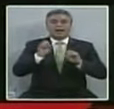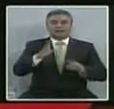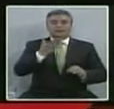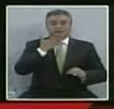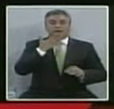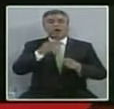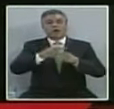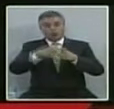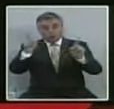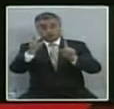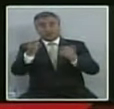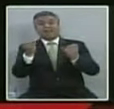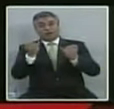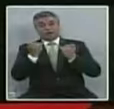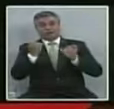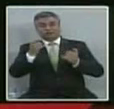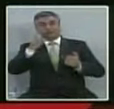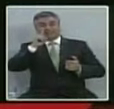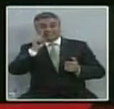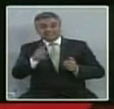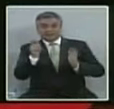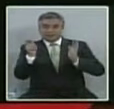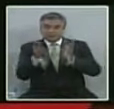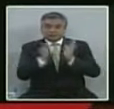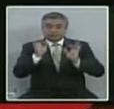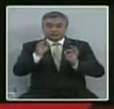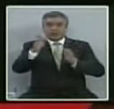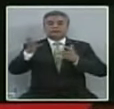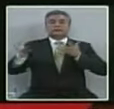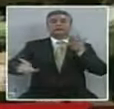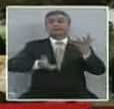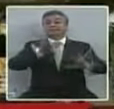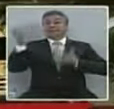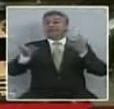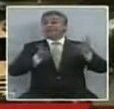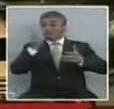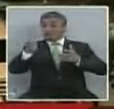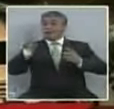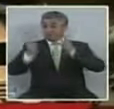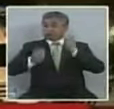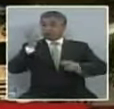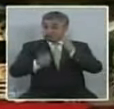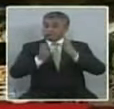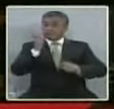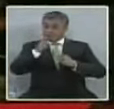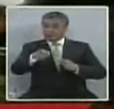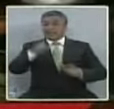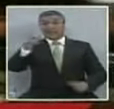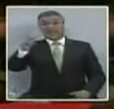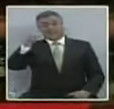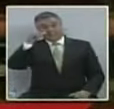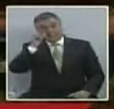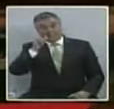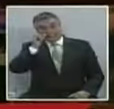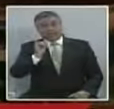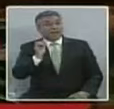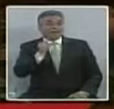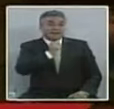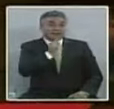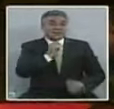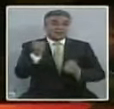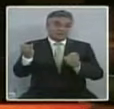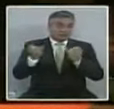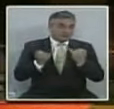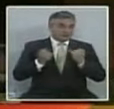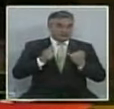información que también está todavía sin confirmar es incendios y saqueos en la ciudad de Iquique. Tenemos información, pero